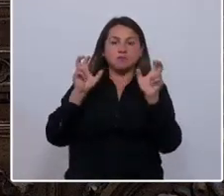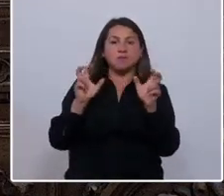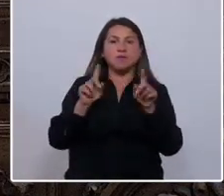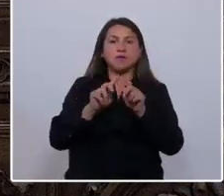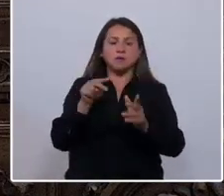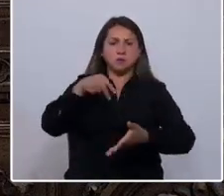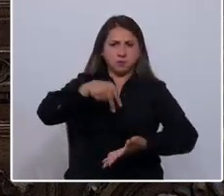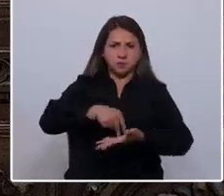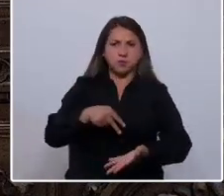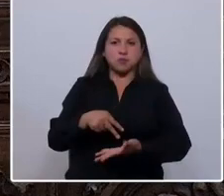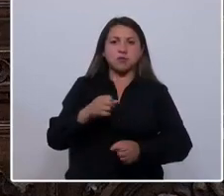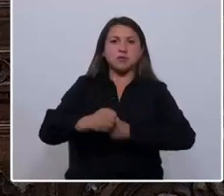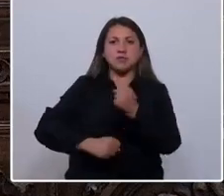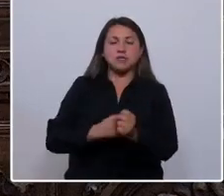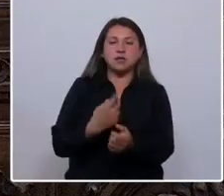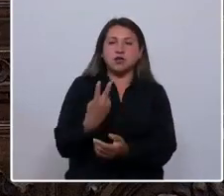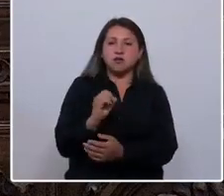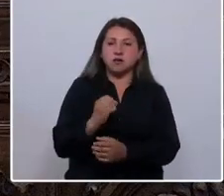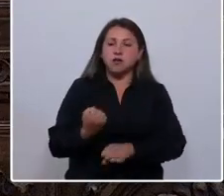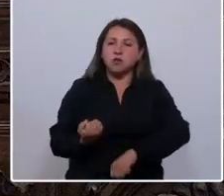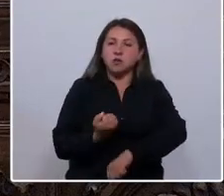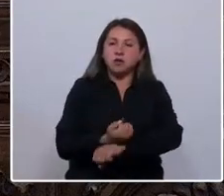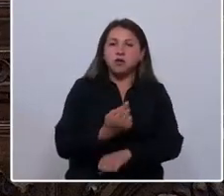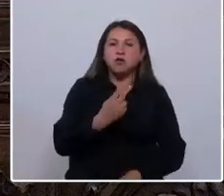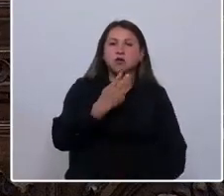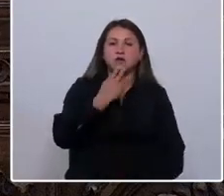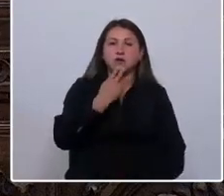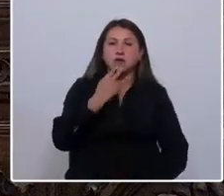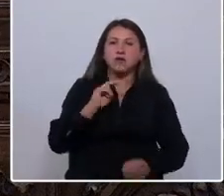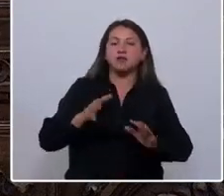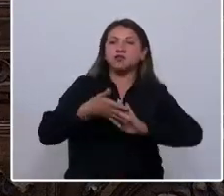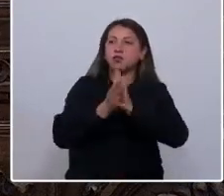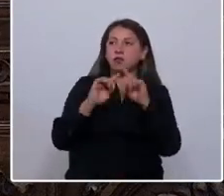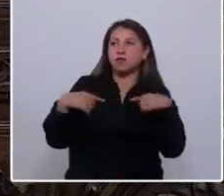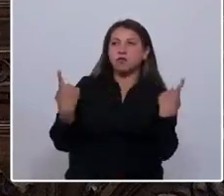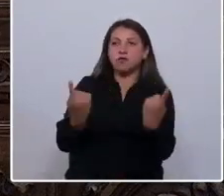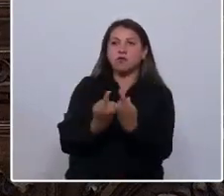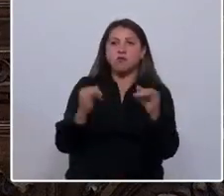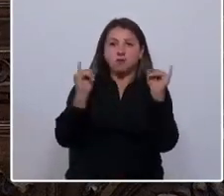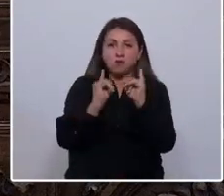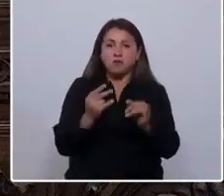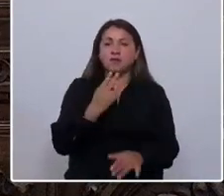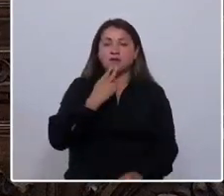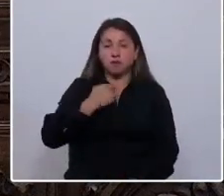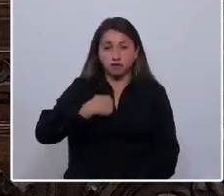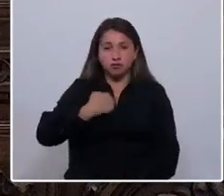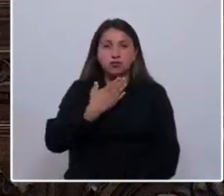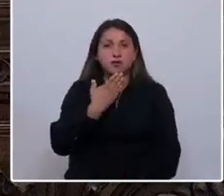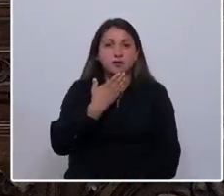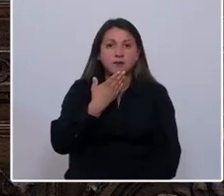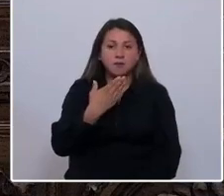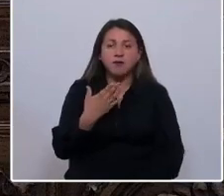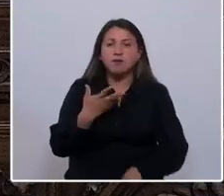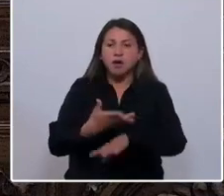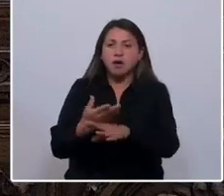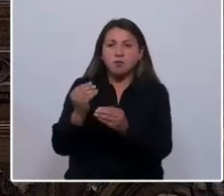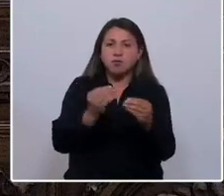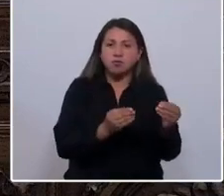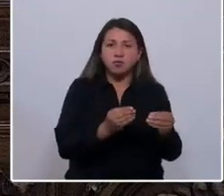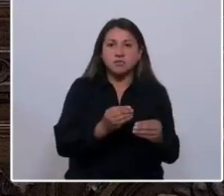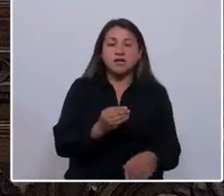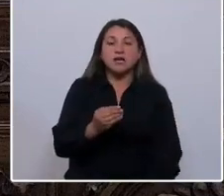XX, sosteniendo la vida y prefigurando un habitar. Soy también, como miles, hija del